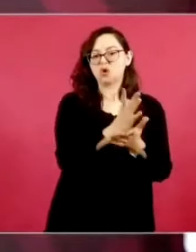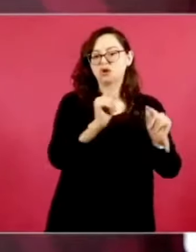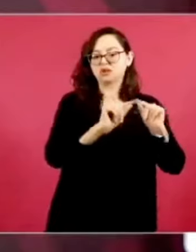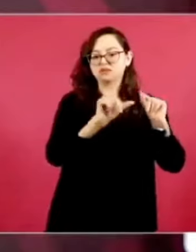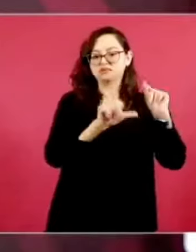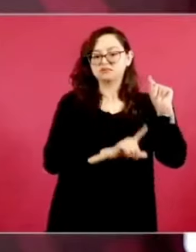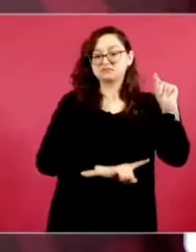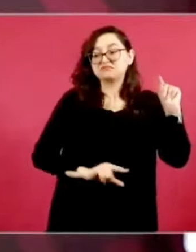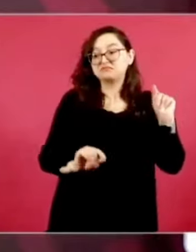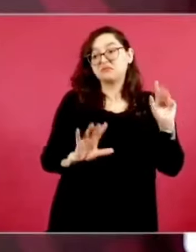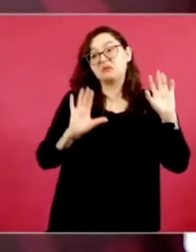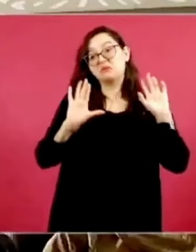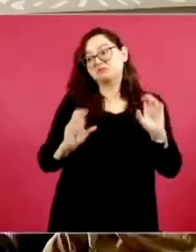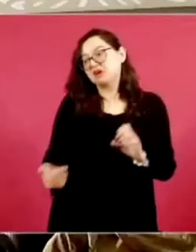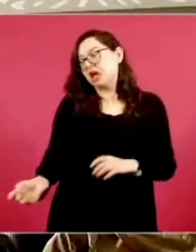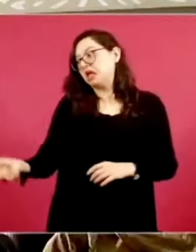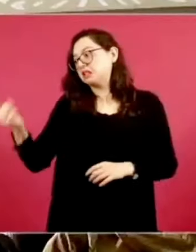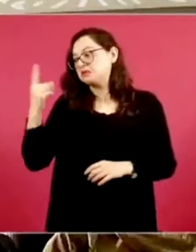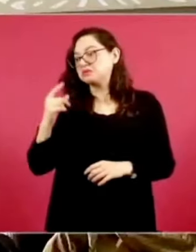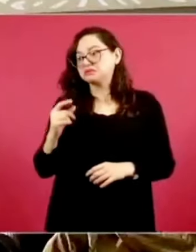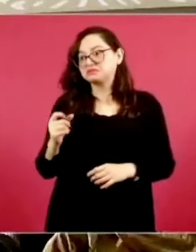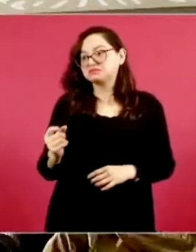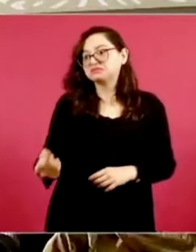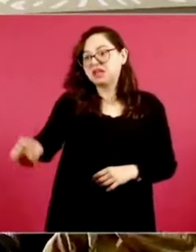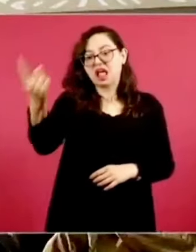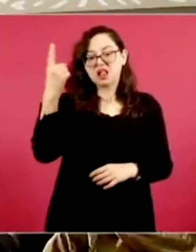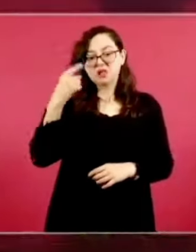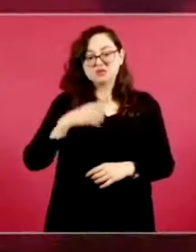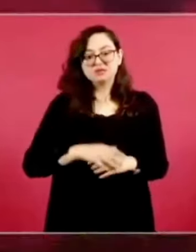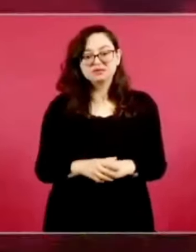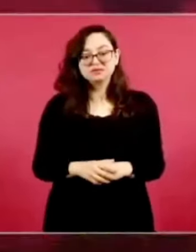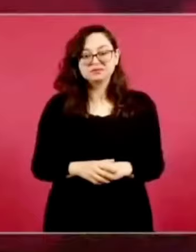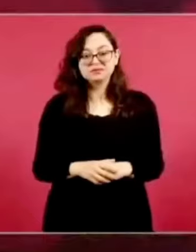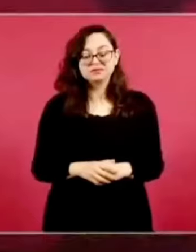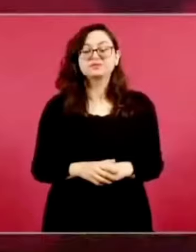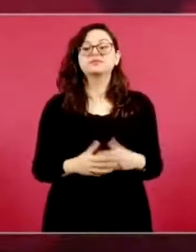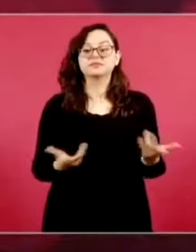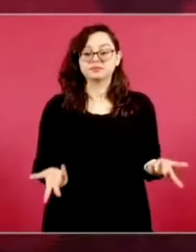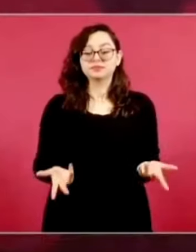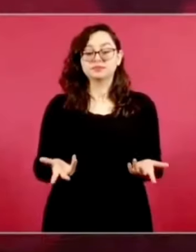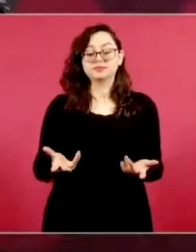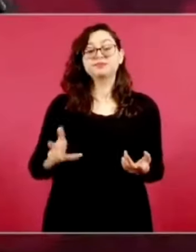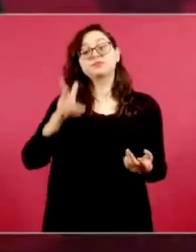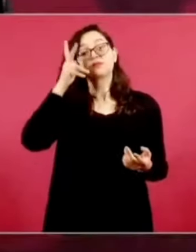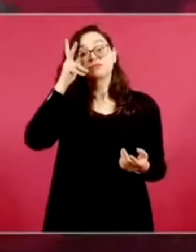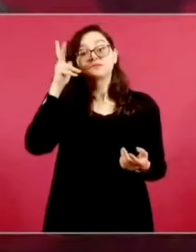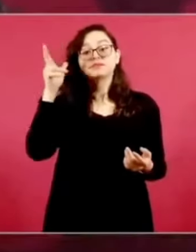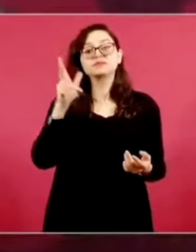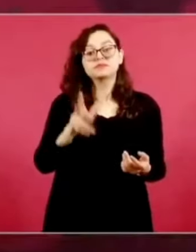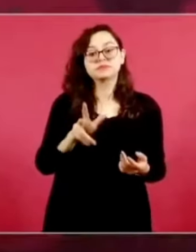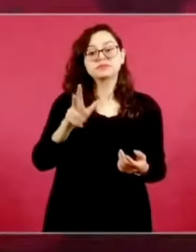Son muy pocos. Hidalgo y Morelos luchaban por la independencia, pero